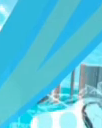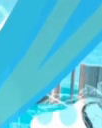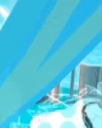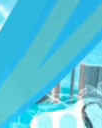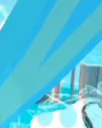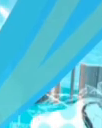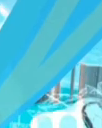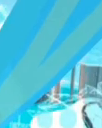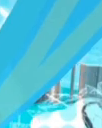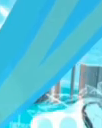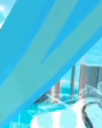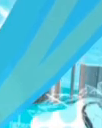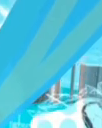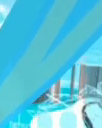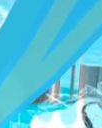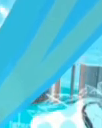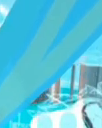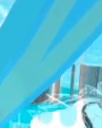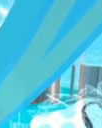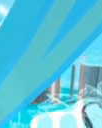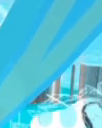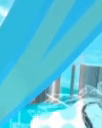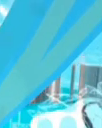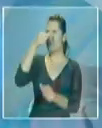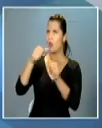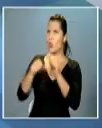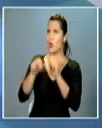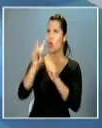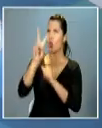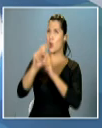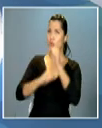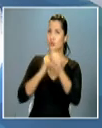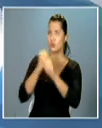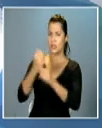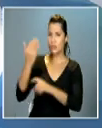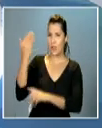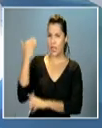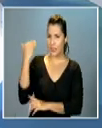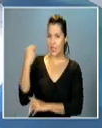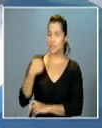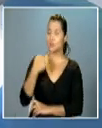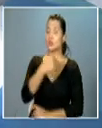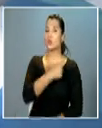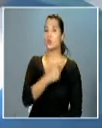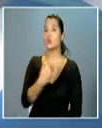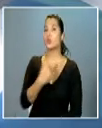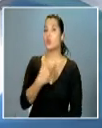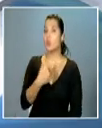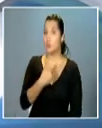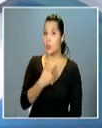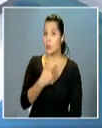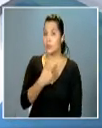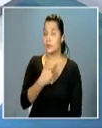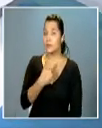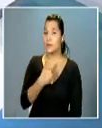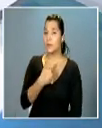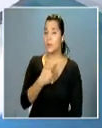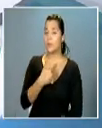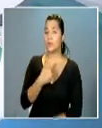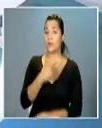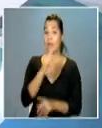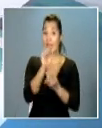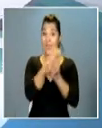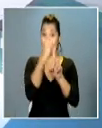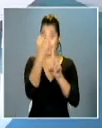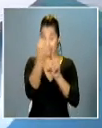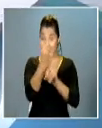Don Paul, recuerdo yo hace un par de años que tuvimos el caso